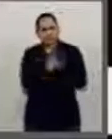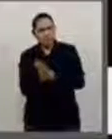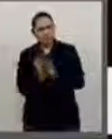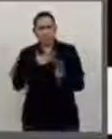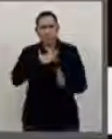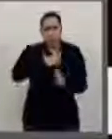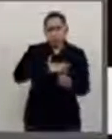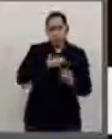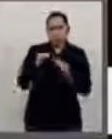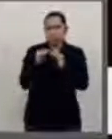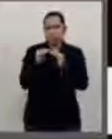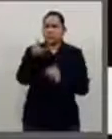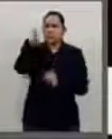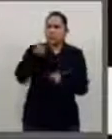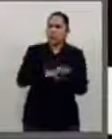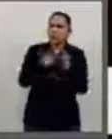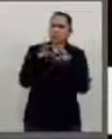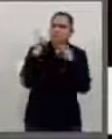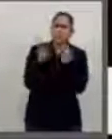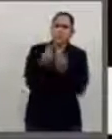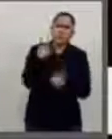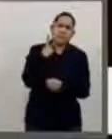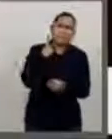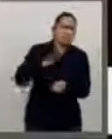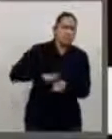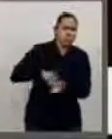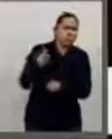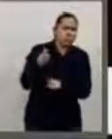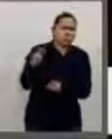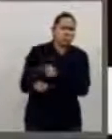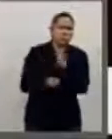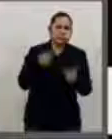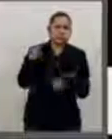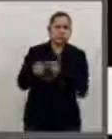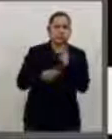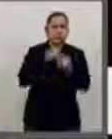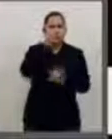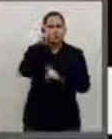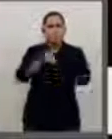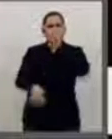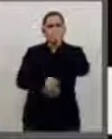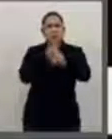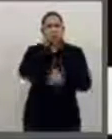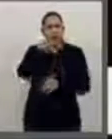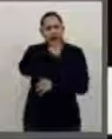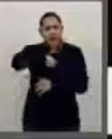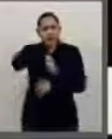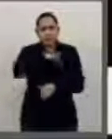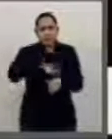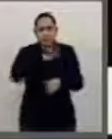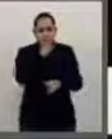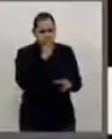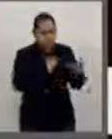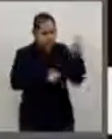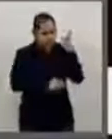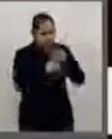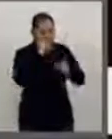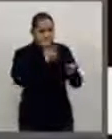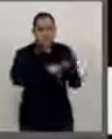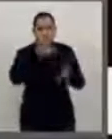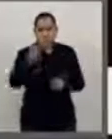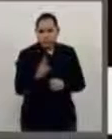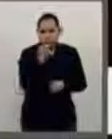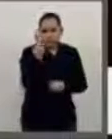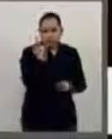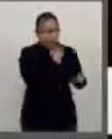manera de hacer política. Esgrimieron un nuevo discurso que enarbolaba el conocimiento que adquirieron en las universidades